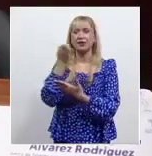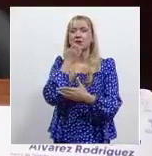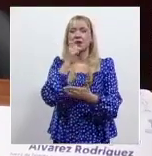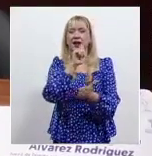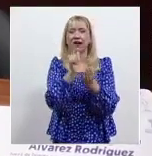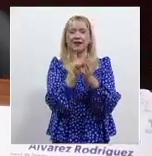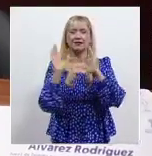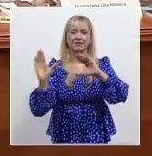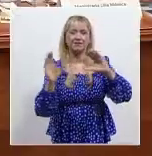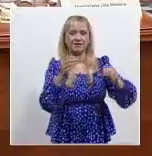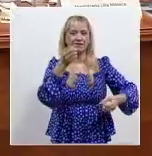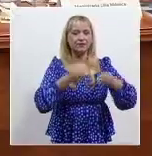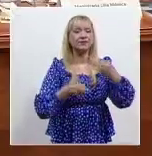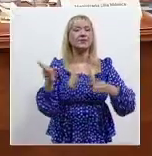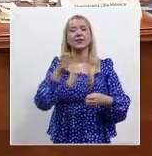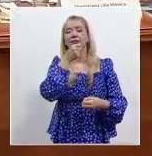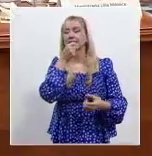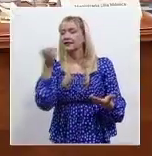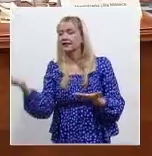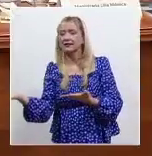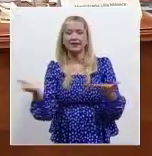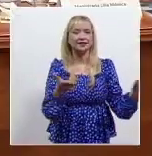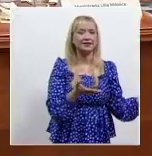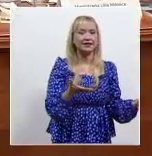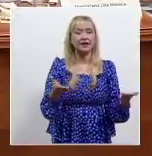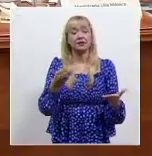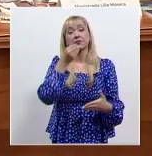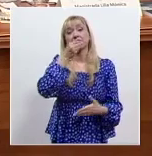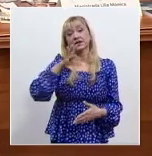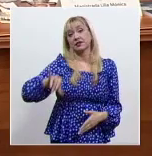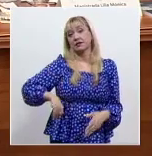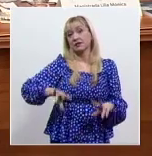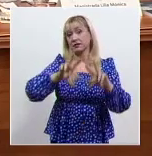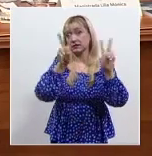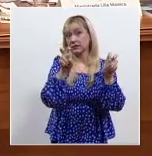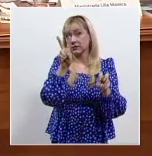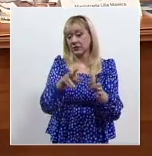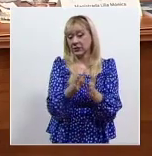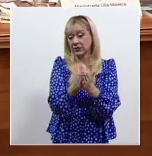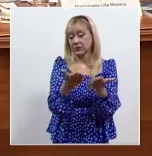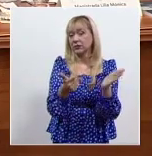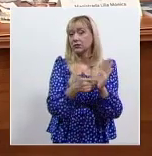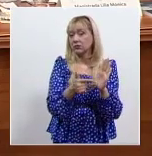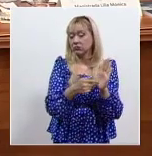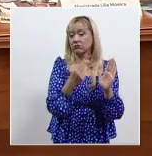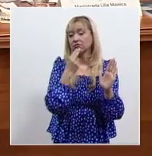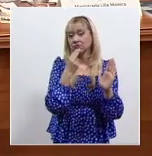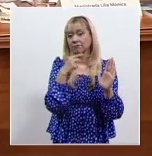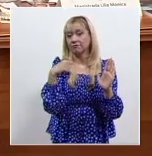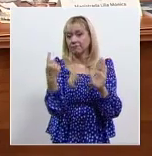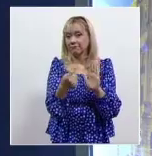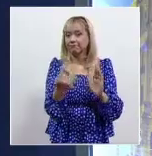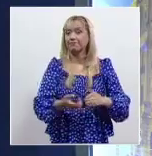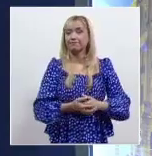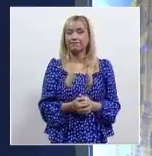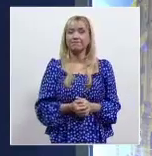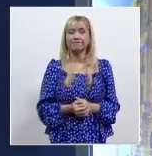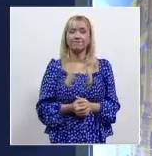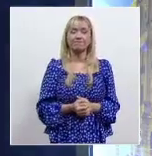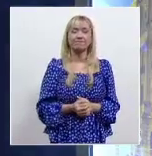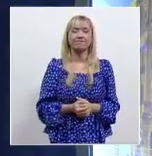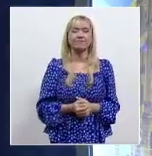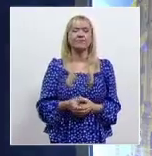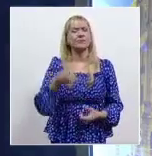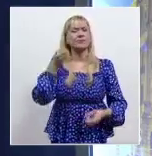fungió de moderadora. Para el canal del Poder Judicial de la Federación, Heriberto Ochoa Tirado.